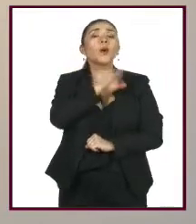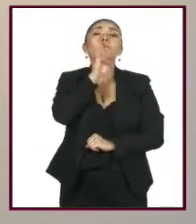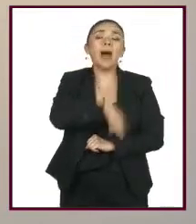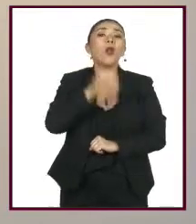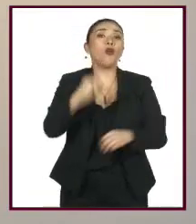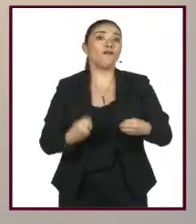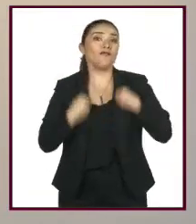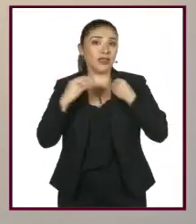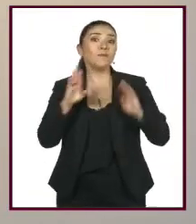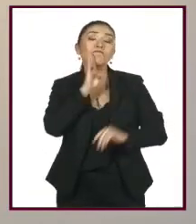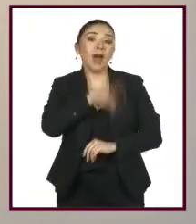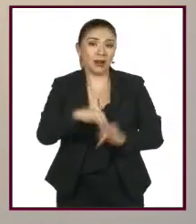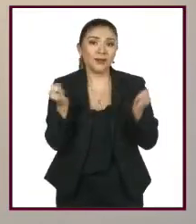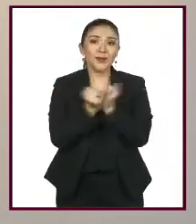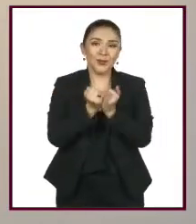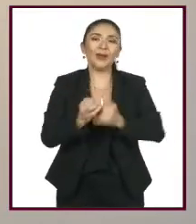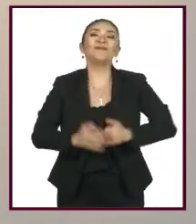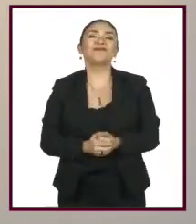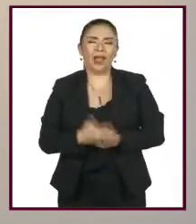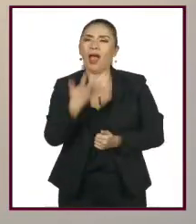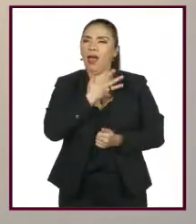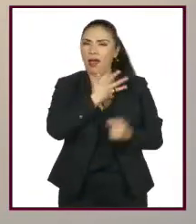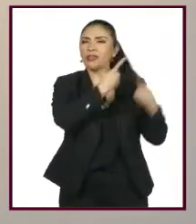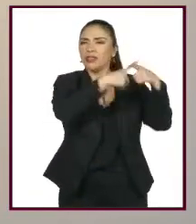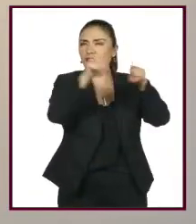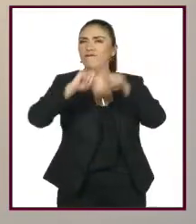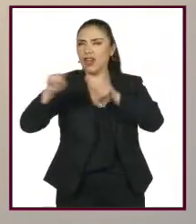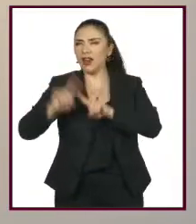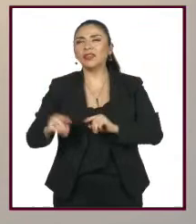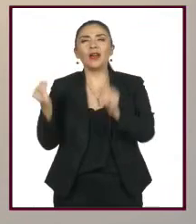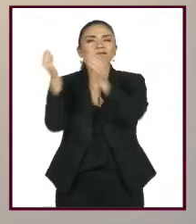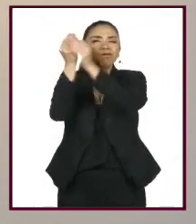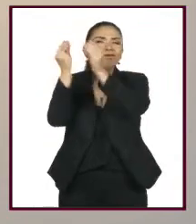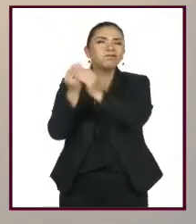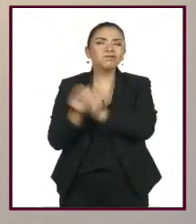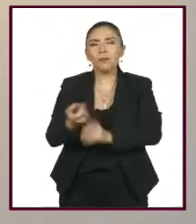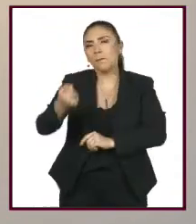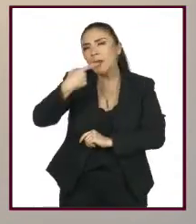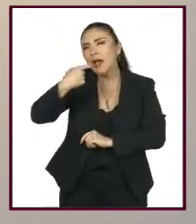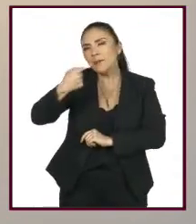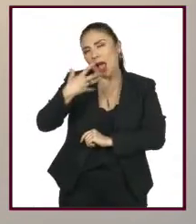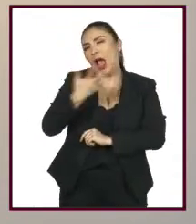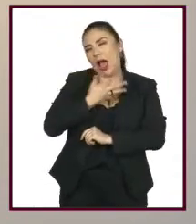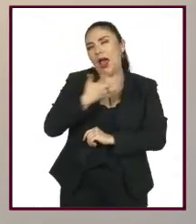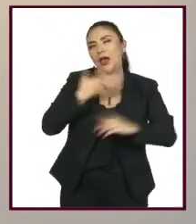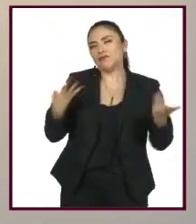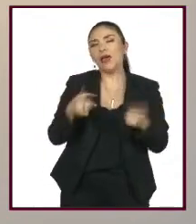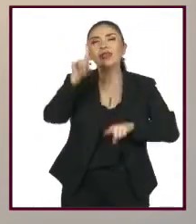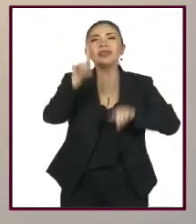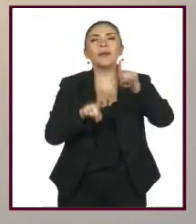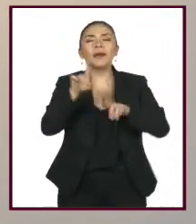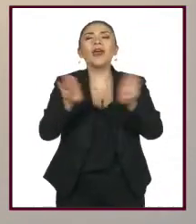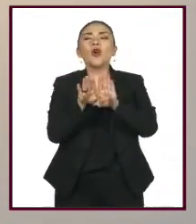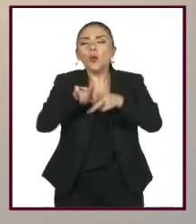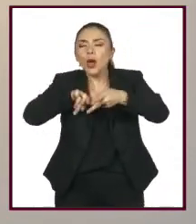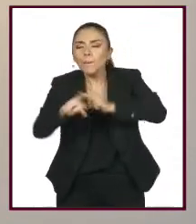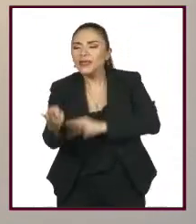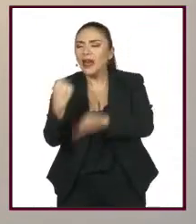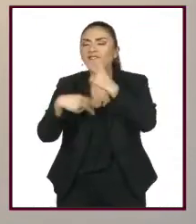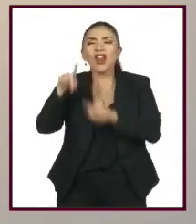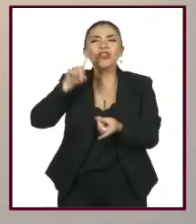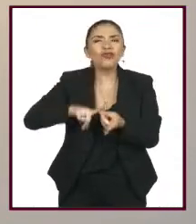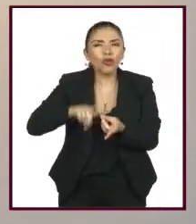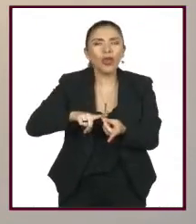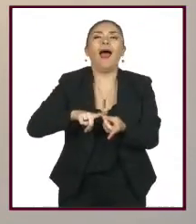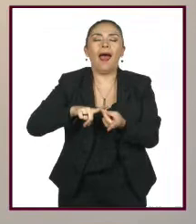vida misma. Hay diferentes tipos de sustancias también, ¿no? Depende del origen de las mismas. Hay